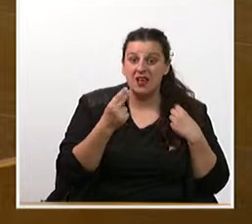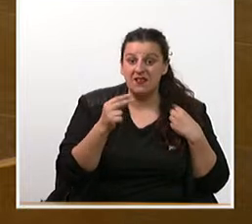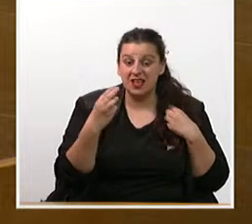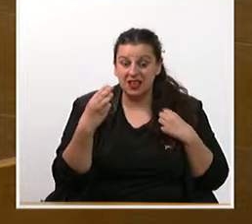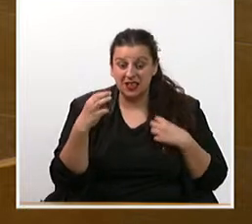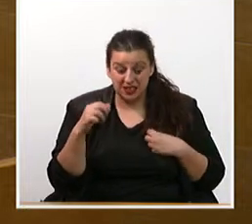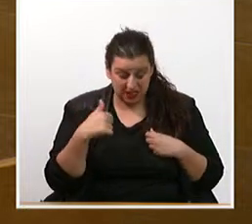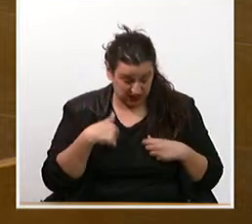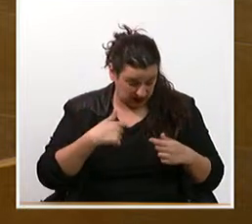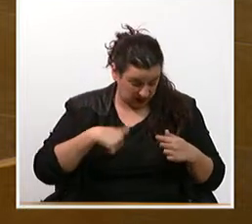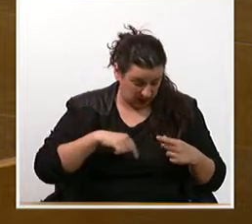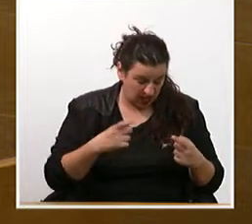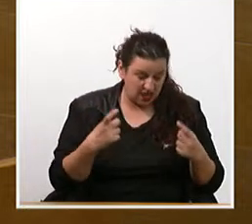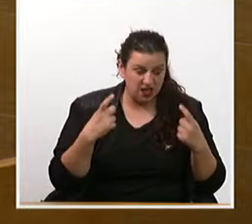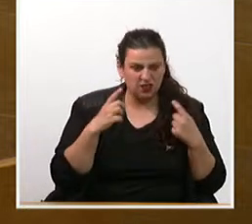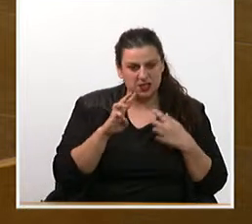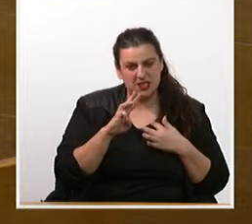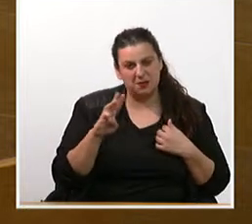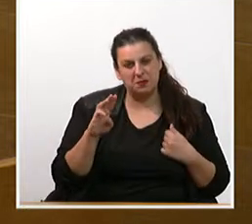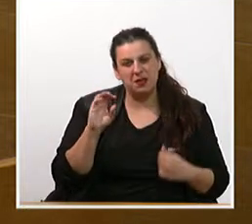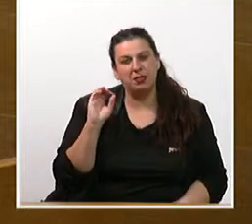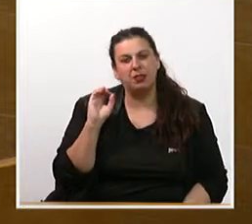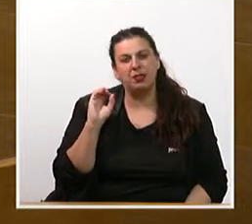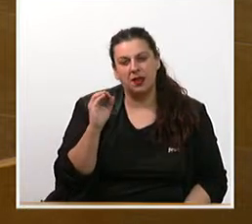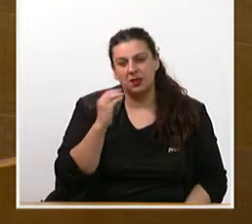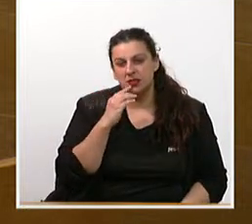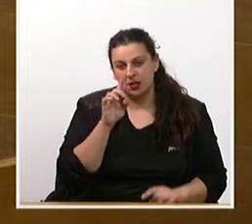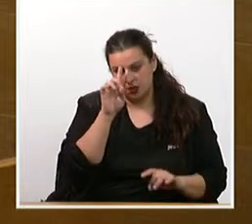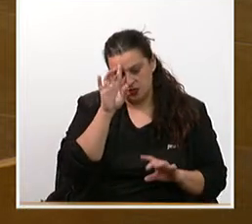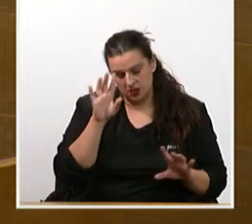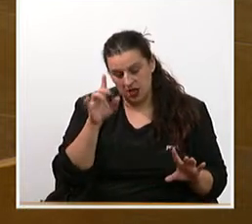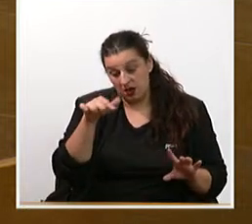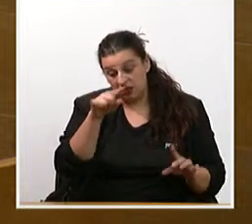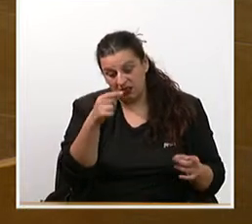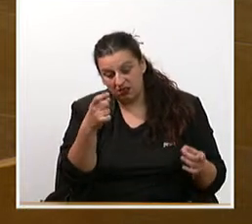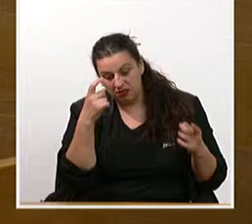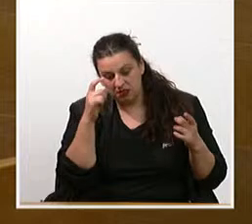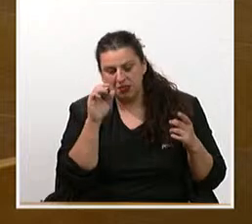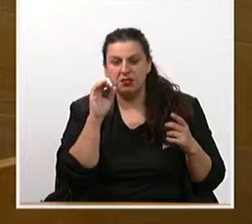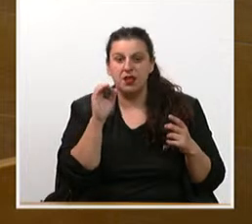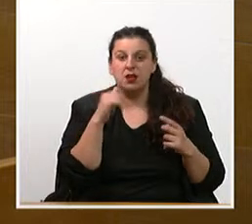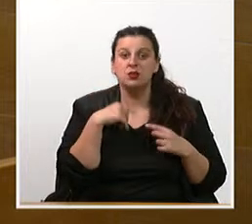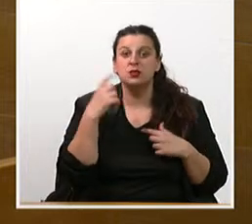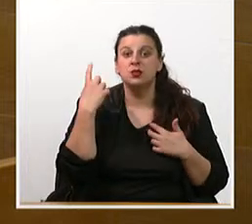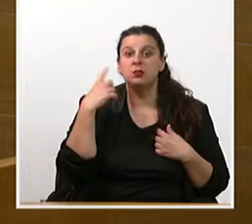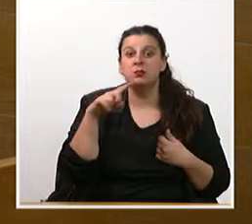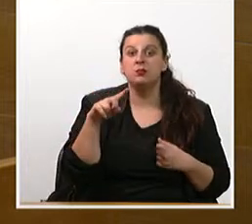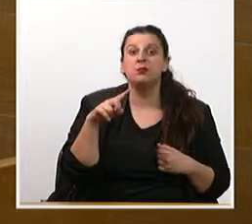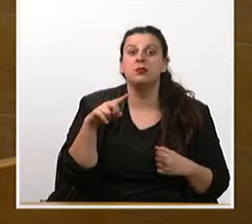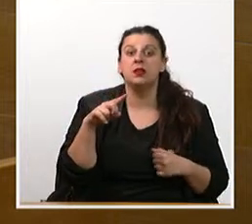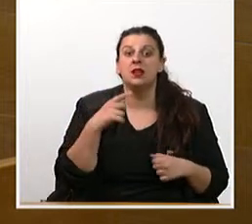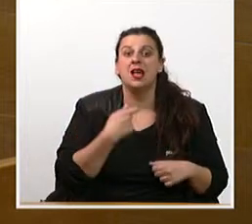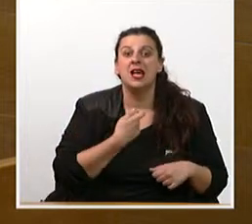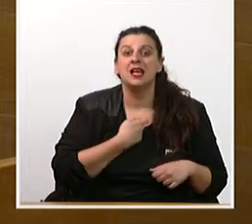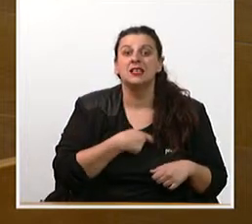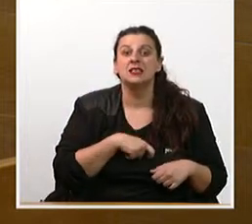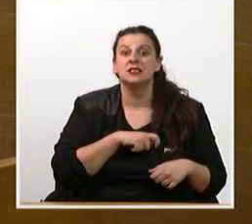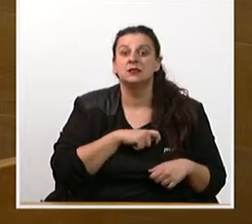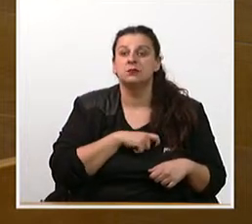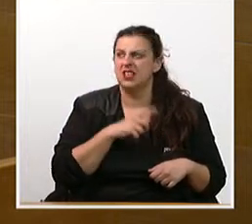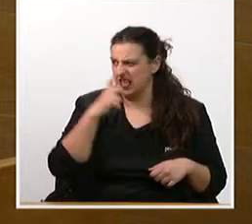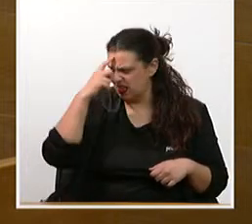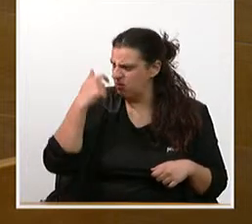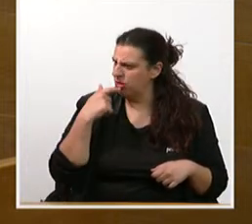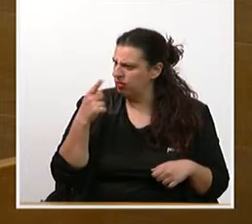al partido popular ninguna Eh se lo digo claramente ninguna usted sabe cuándo se adhirió España Bueno creo que lo ha dicho